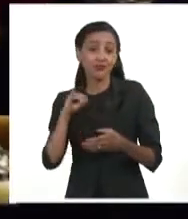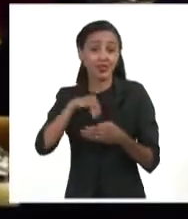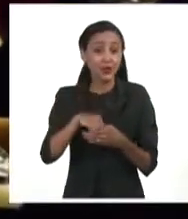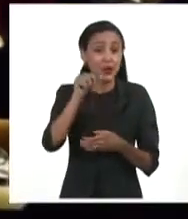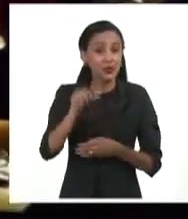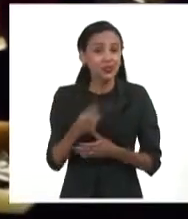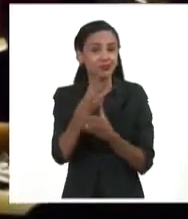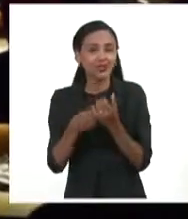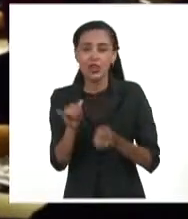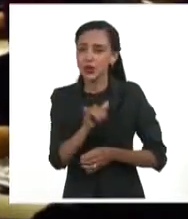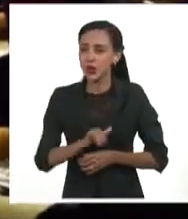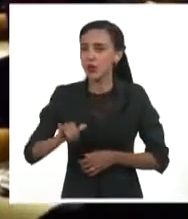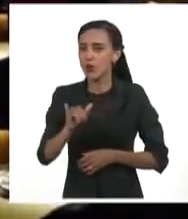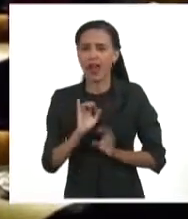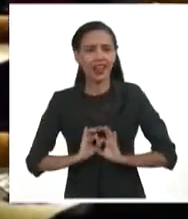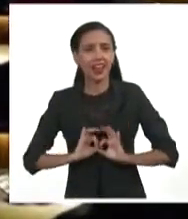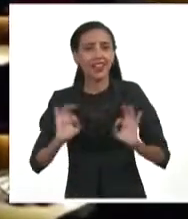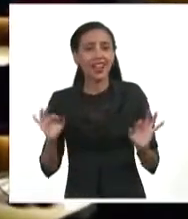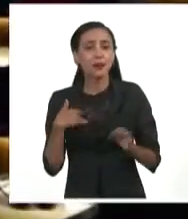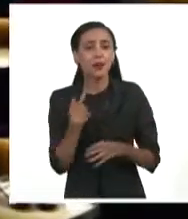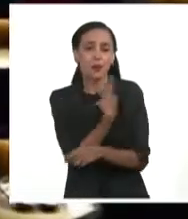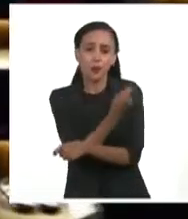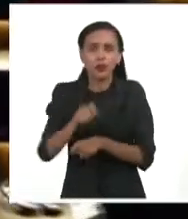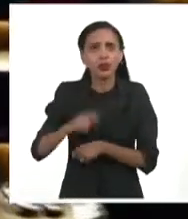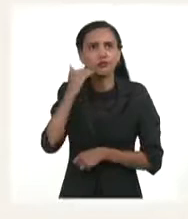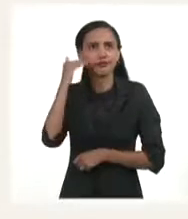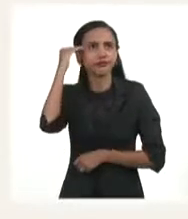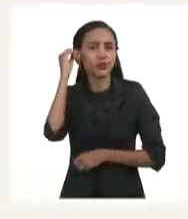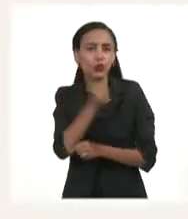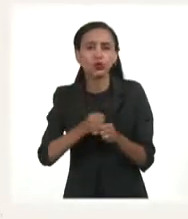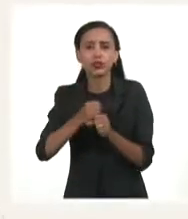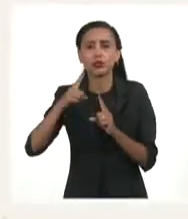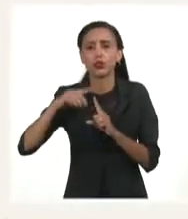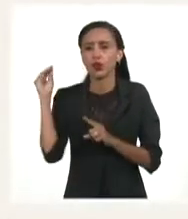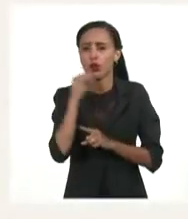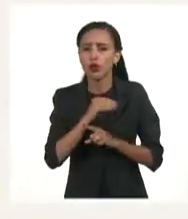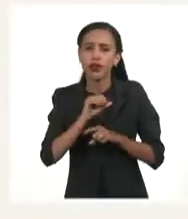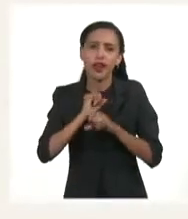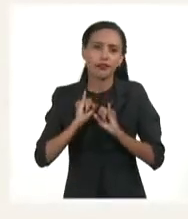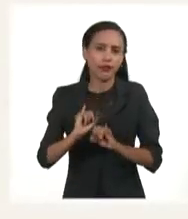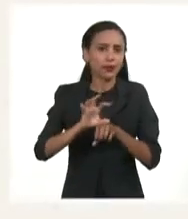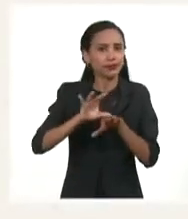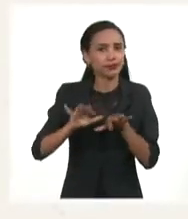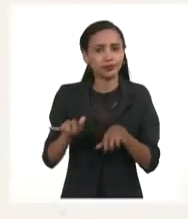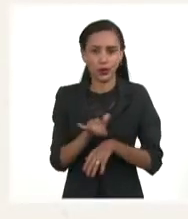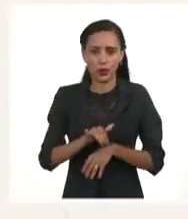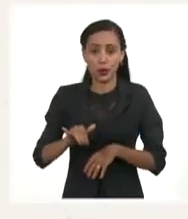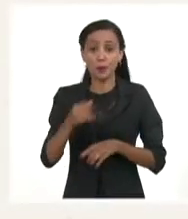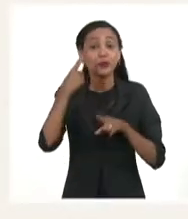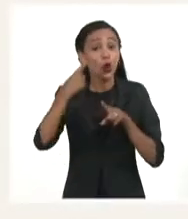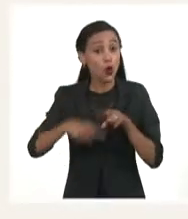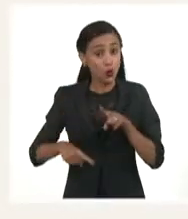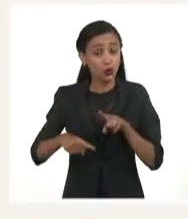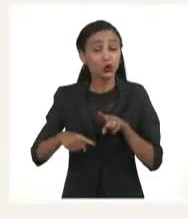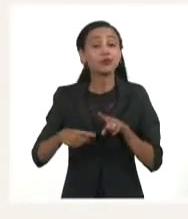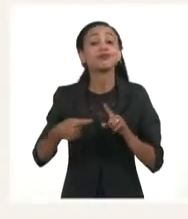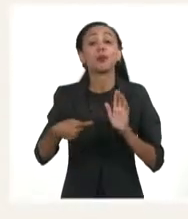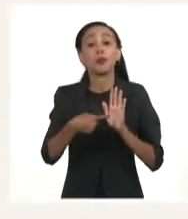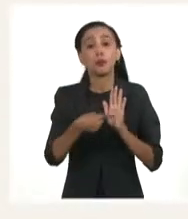hasta la formación de maestros con el uso de las tecnologías de la información y las comunicaciones. Otra cuestión a analizar es la